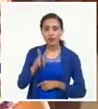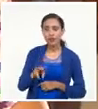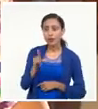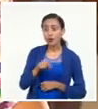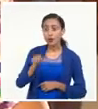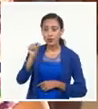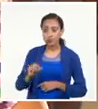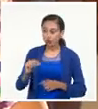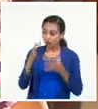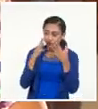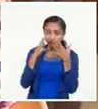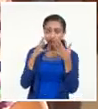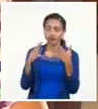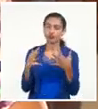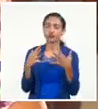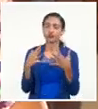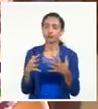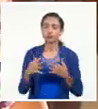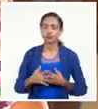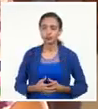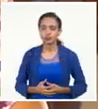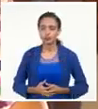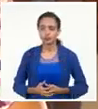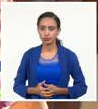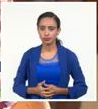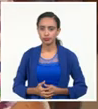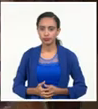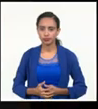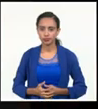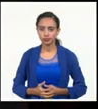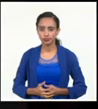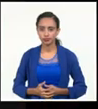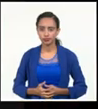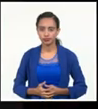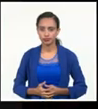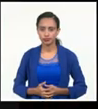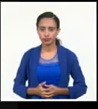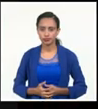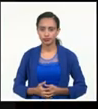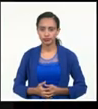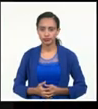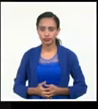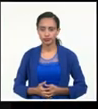siglo, que indiscutiblemente lo fue y lo es.